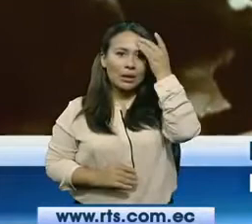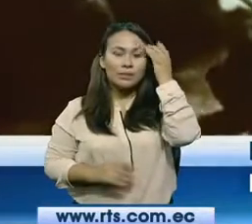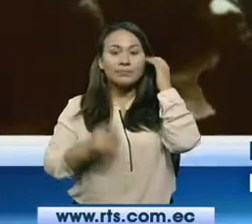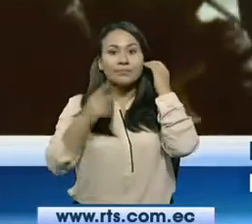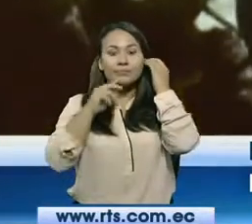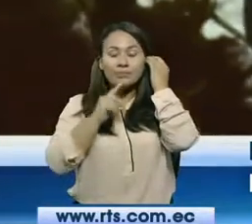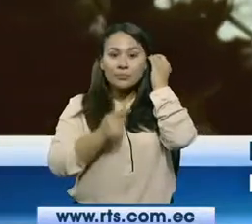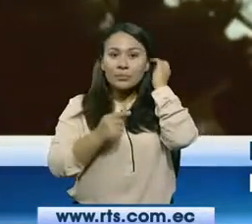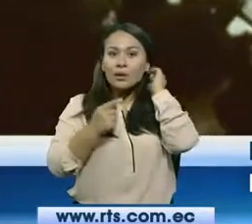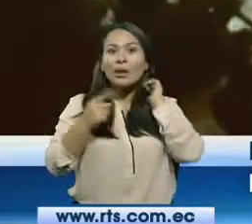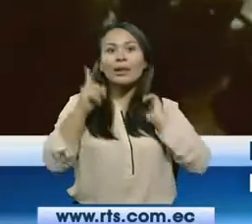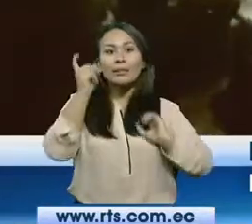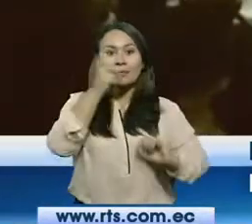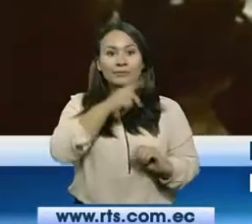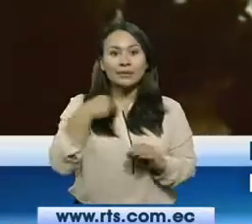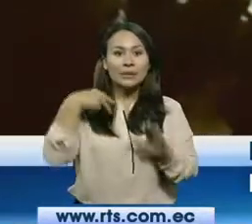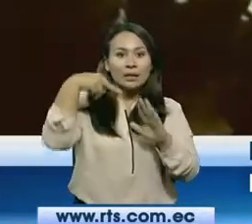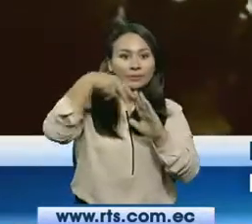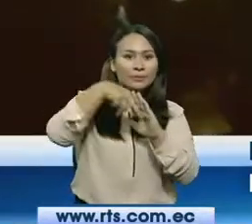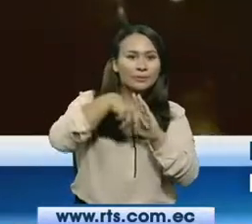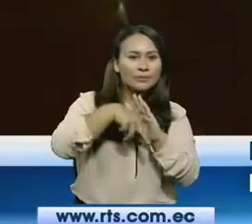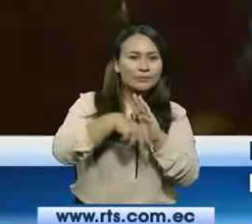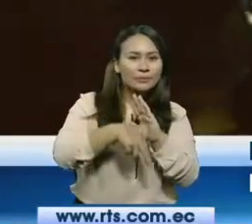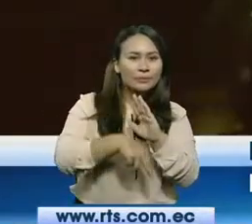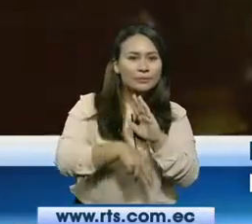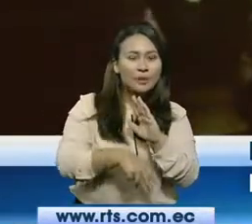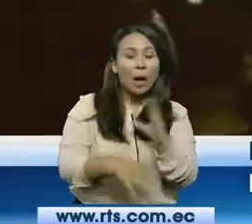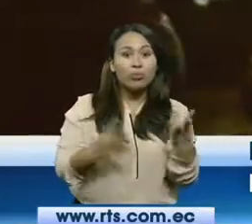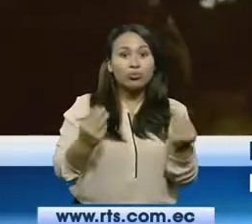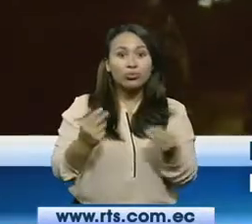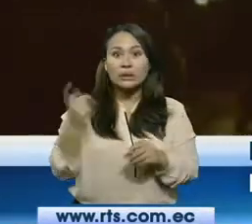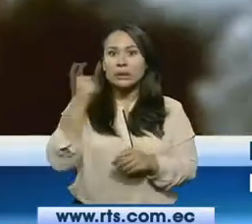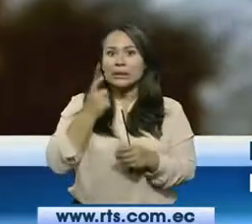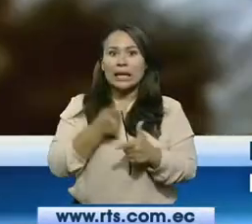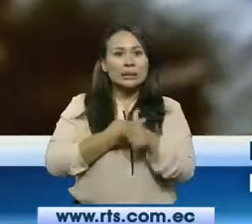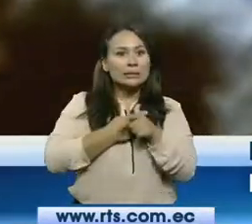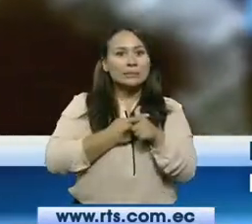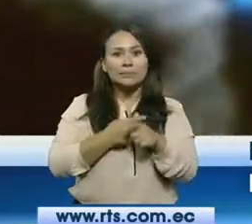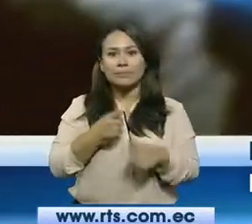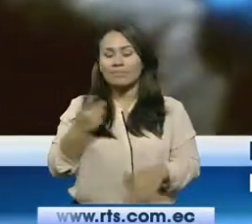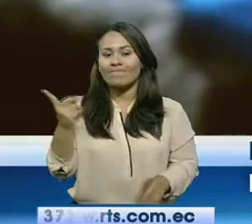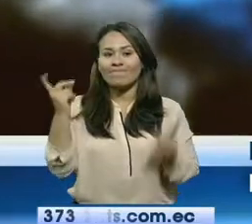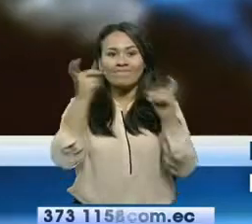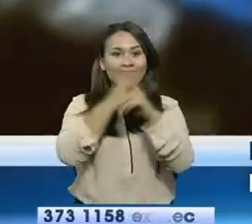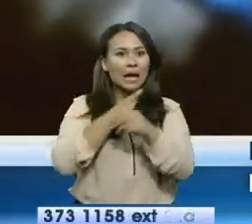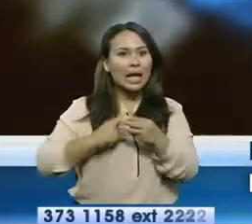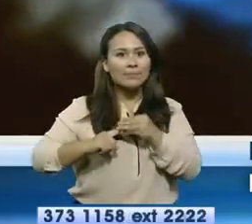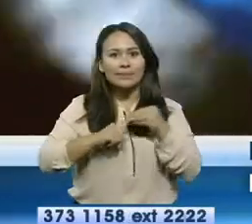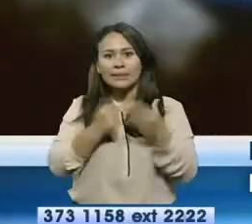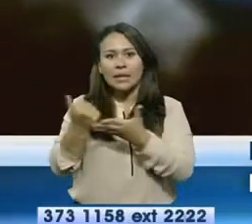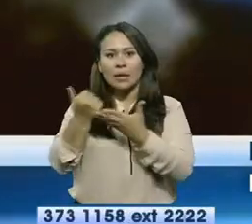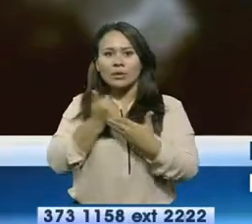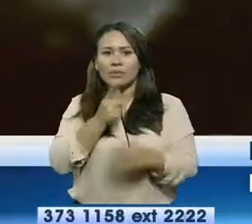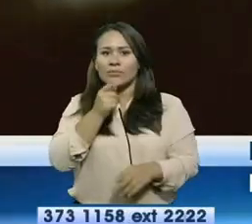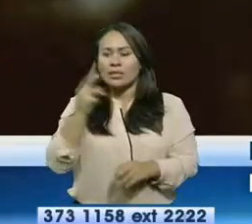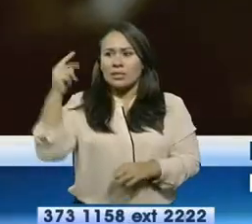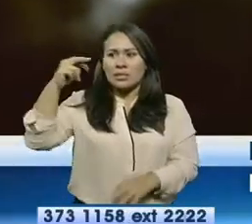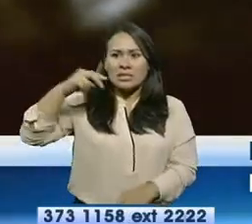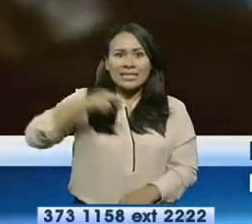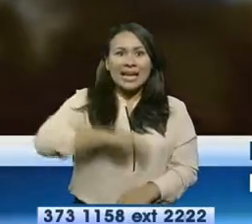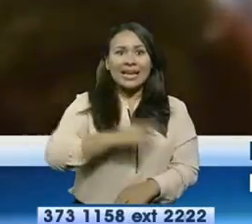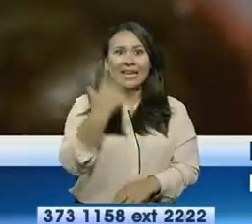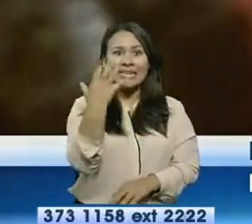fondo era necesario de equipo especial. Solicitaron la colaboración de rescatistas del GOE, quienes bajaron cerca de 15 metros para extraer el